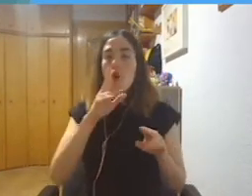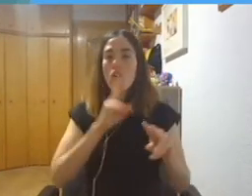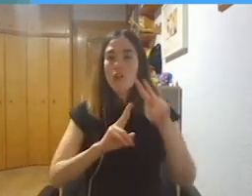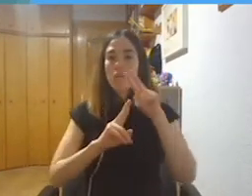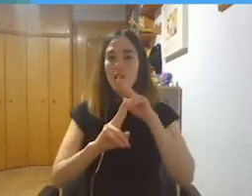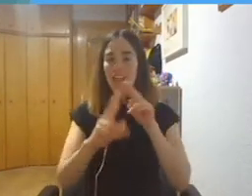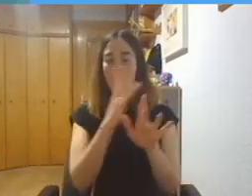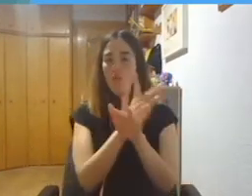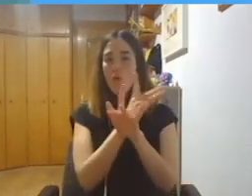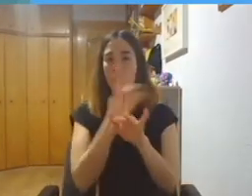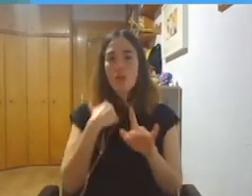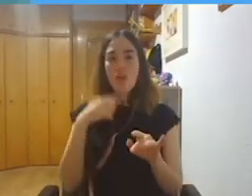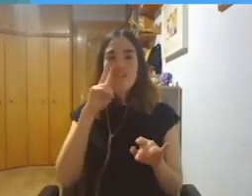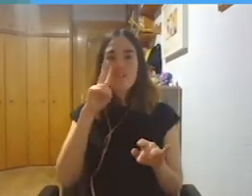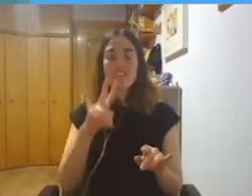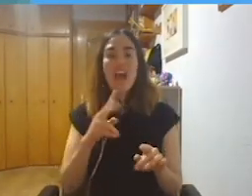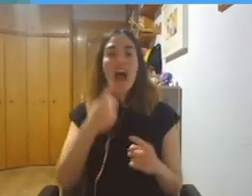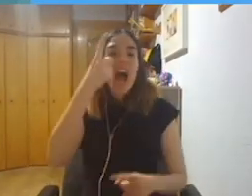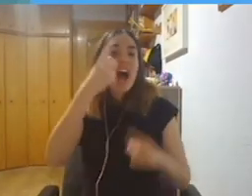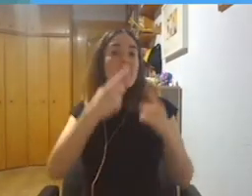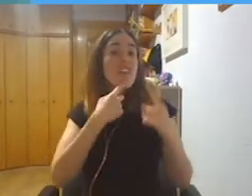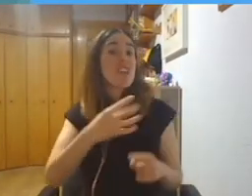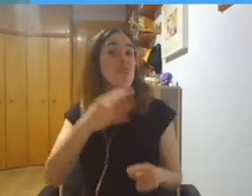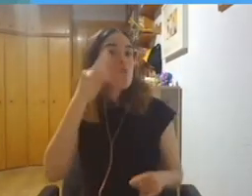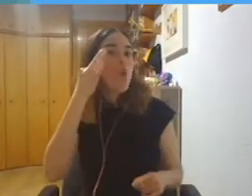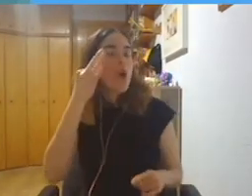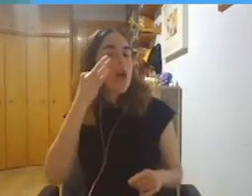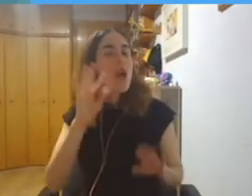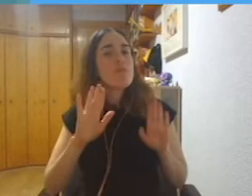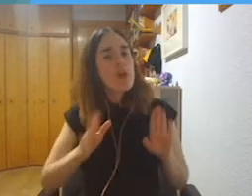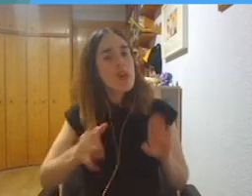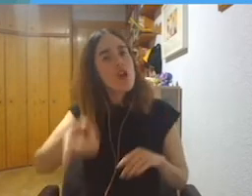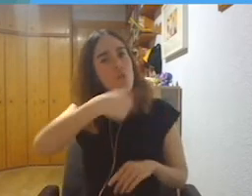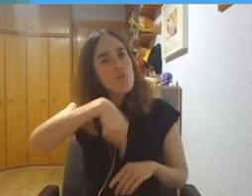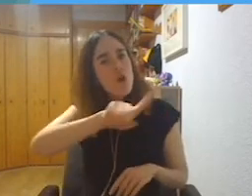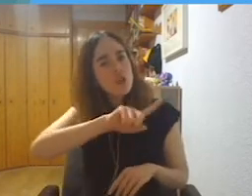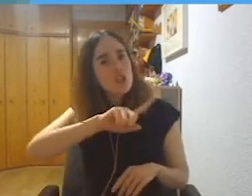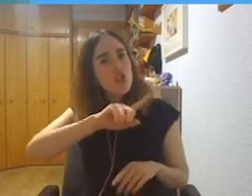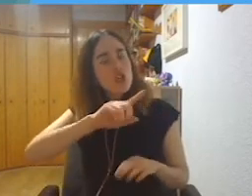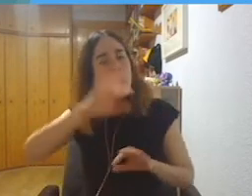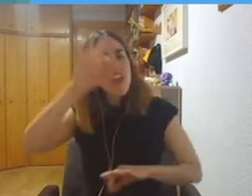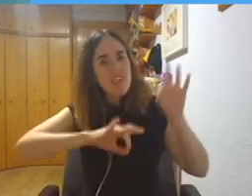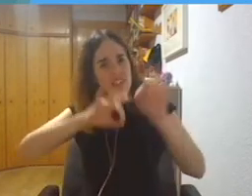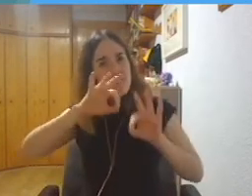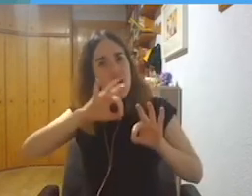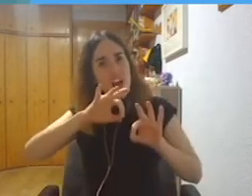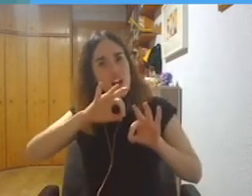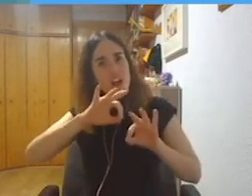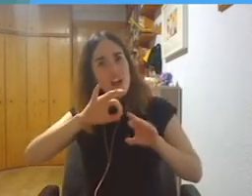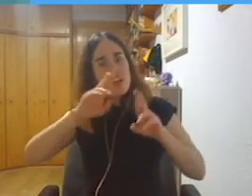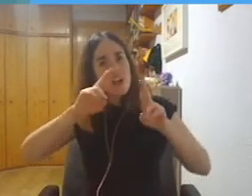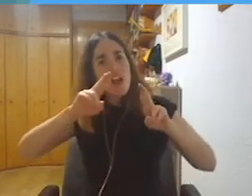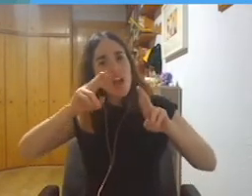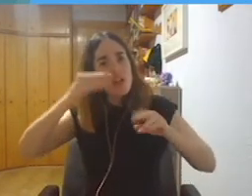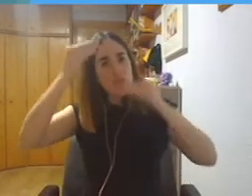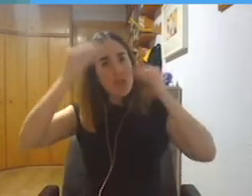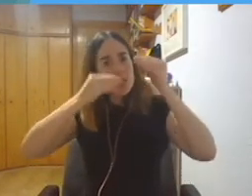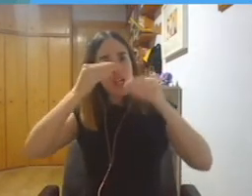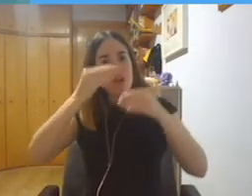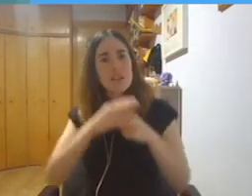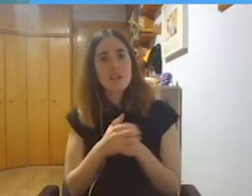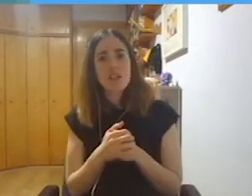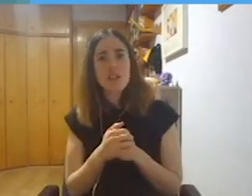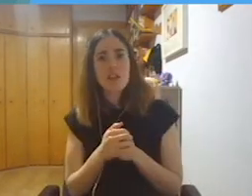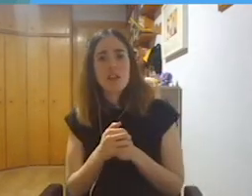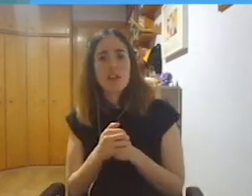en el pequeño juego que hemos hecho, pues muchas veces decís mujeres, pero ¿os esperabais estas cifras? Erika dice que